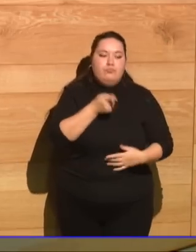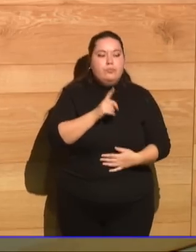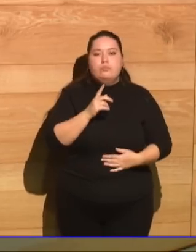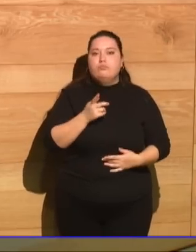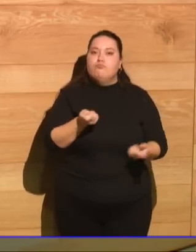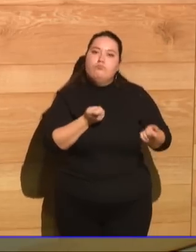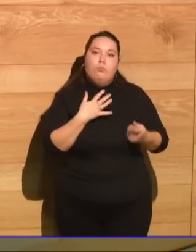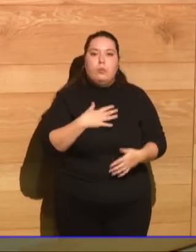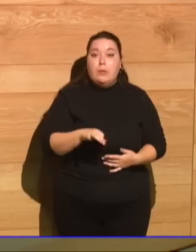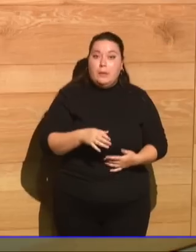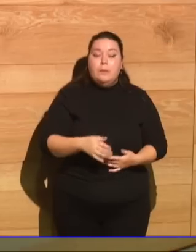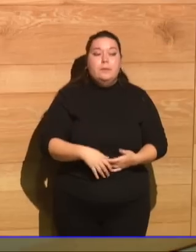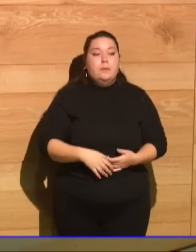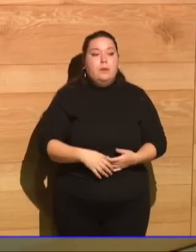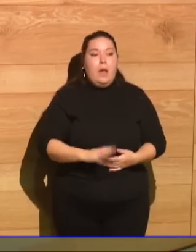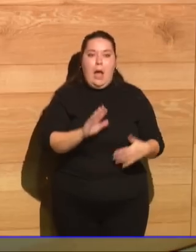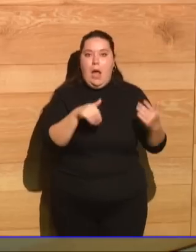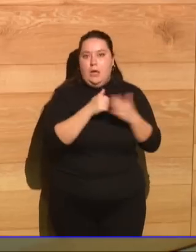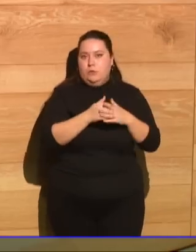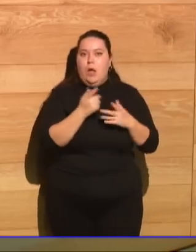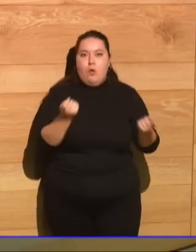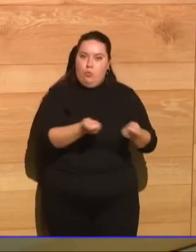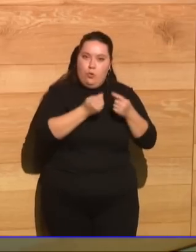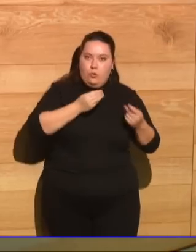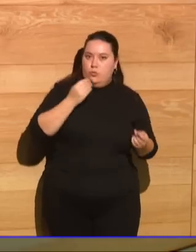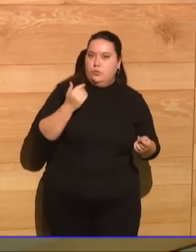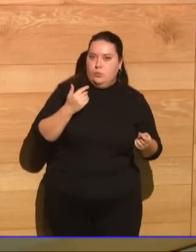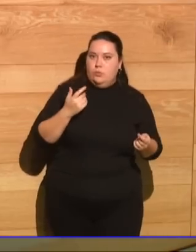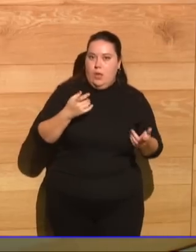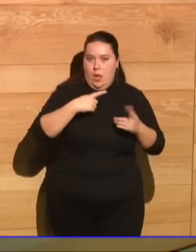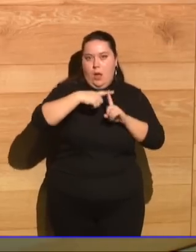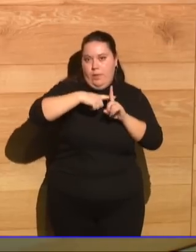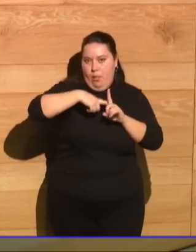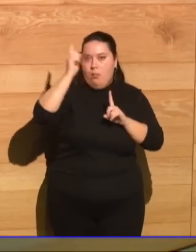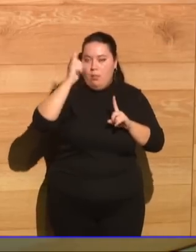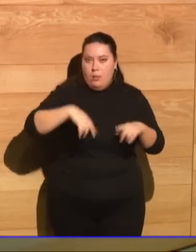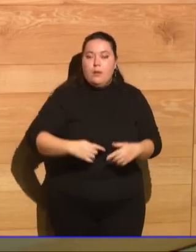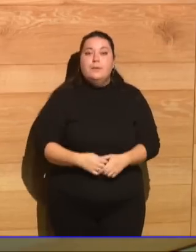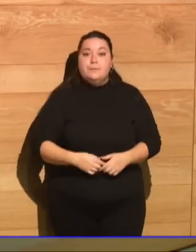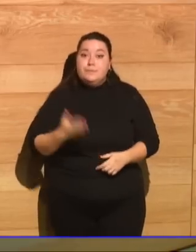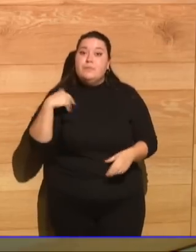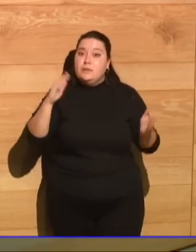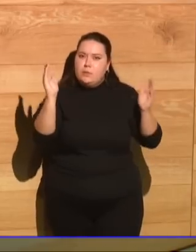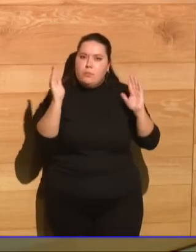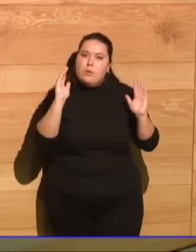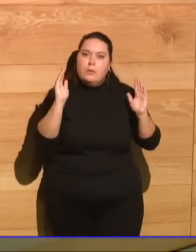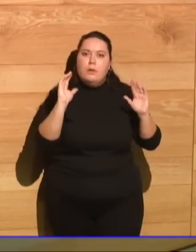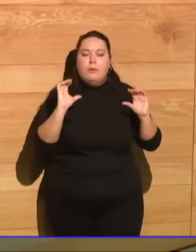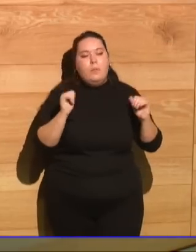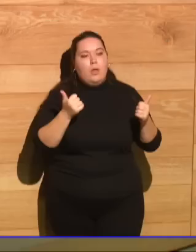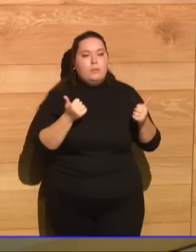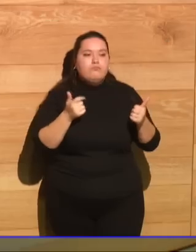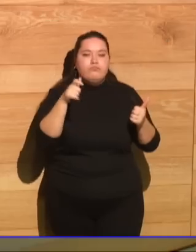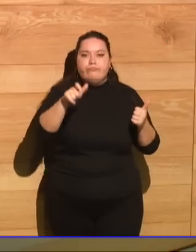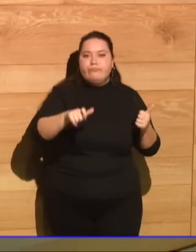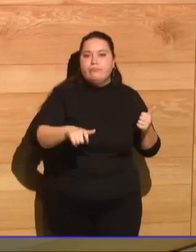de grandísimo nivel. Precisamente en esos años es cuando empieza la colaboración